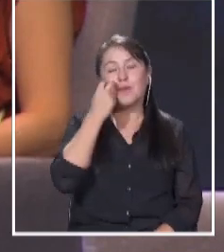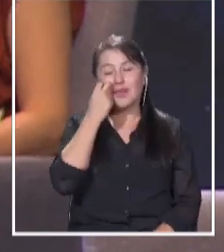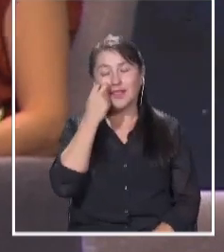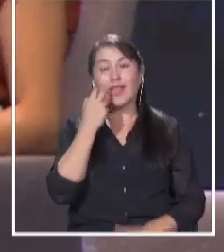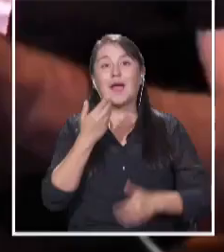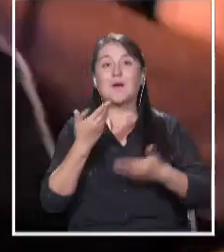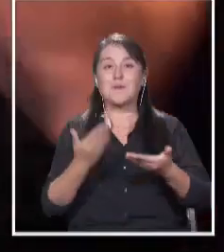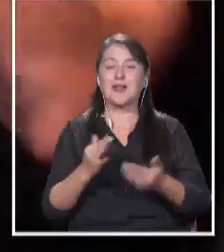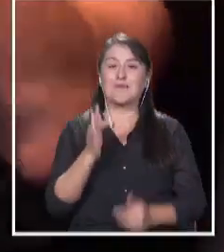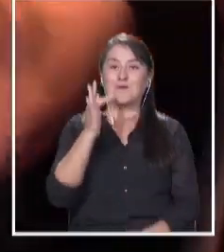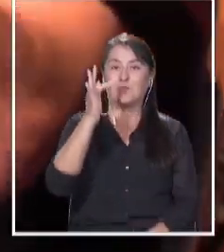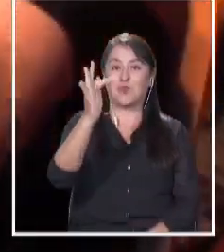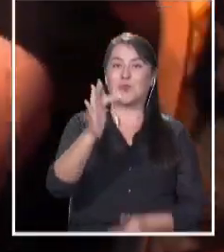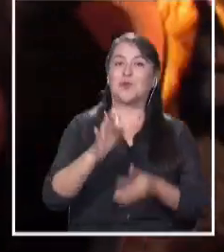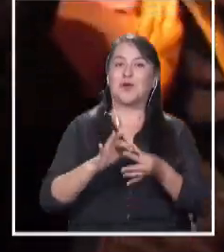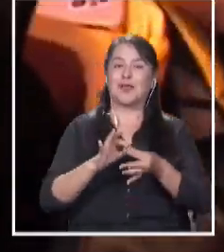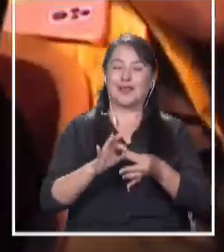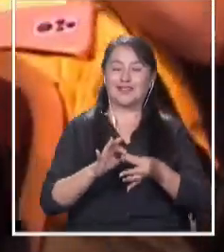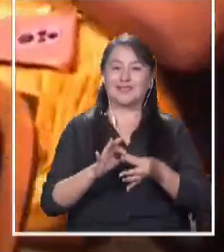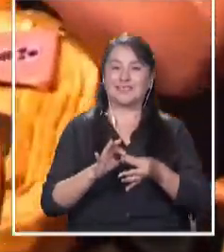Gracias.